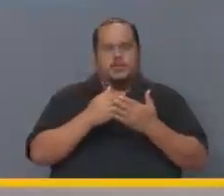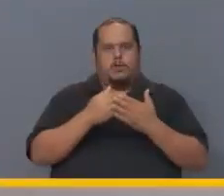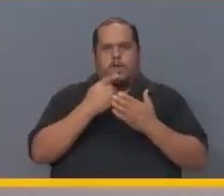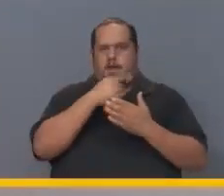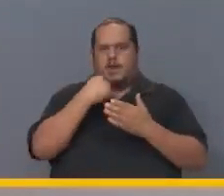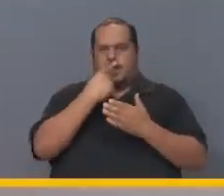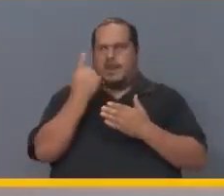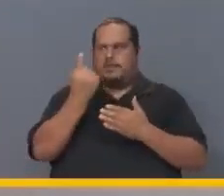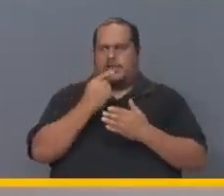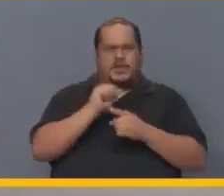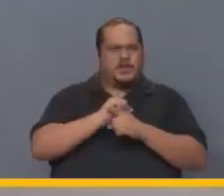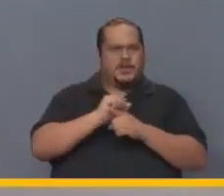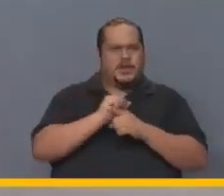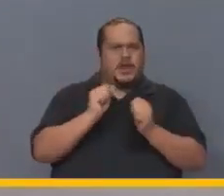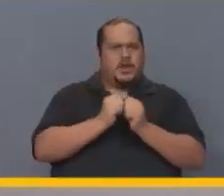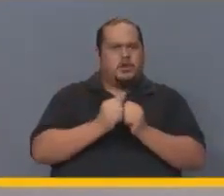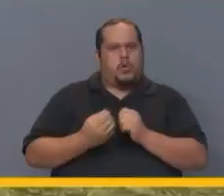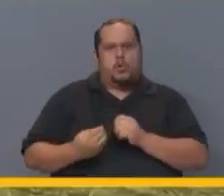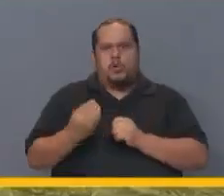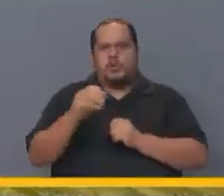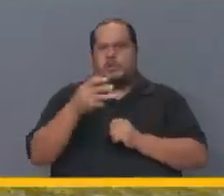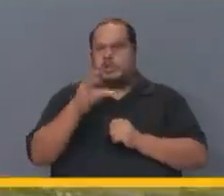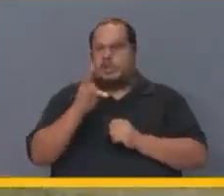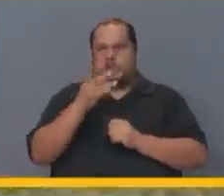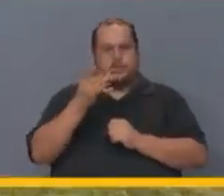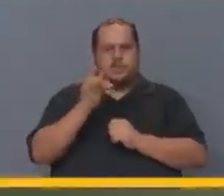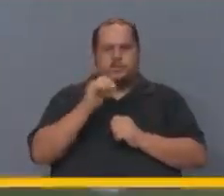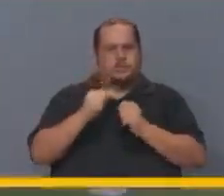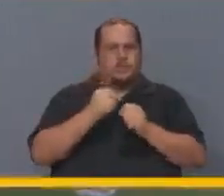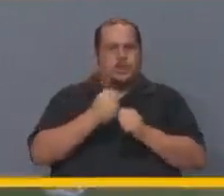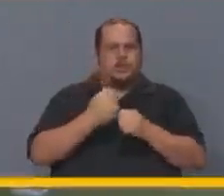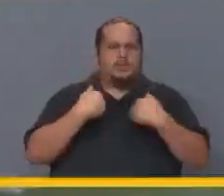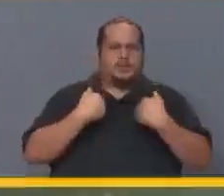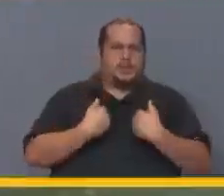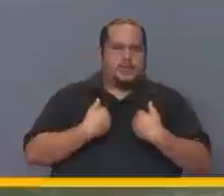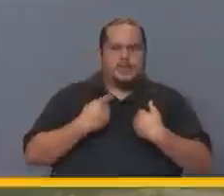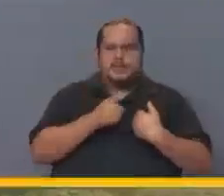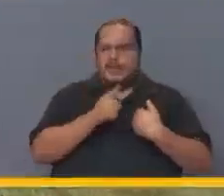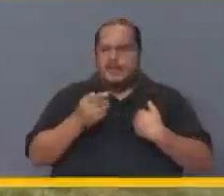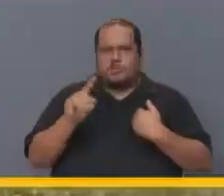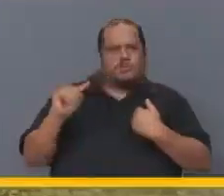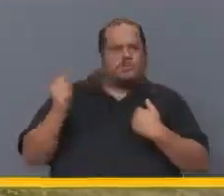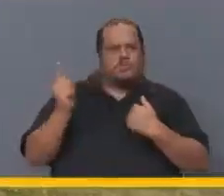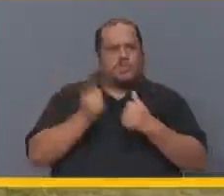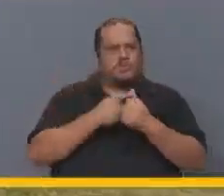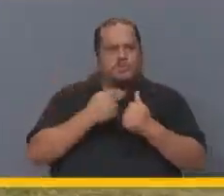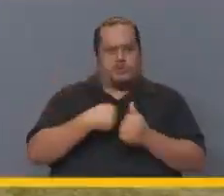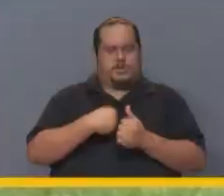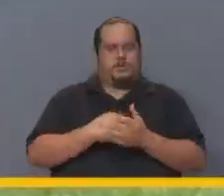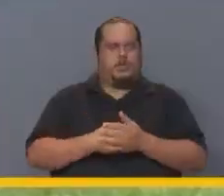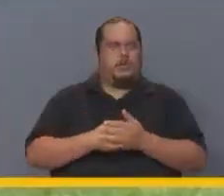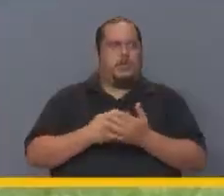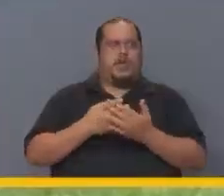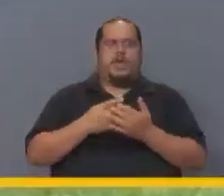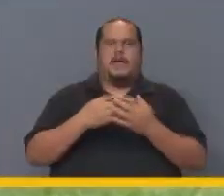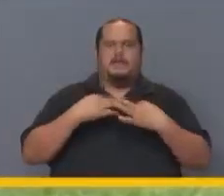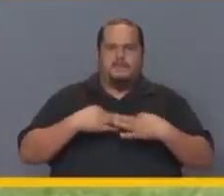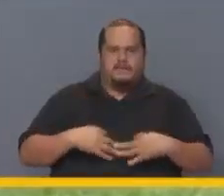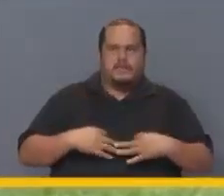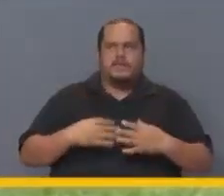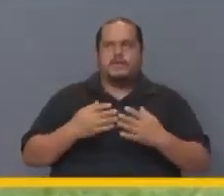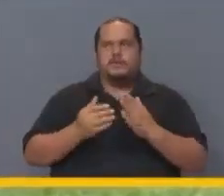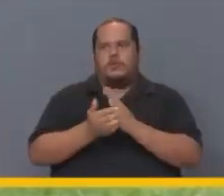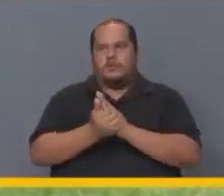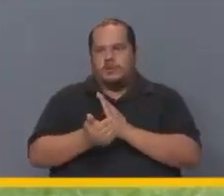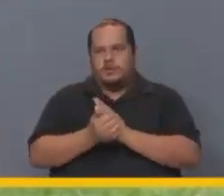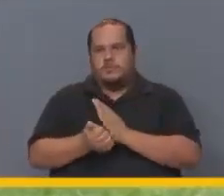a entrenar y entrenar a la par de chicos de 17, 18 años y que veo que se cansan primero ellos que yo. Y en la medida que el físico, la condición y el rendimiento